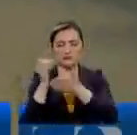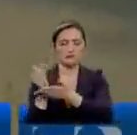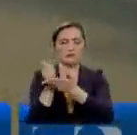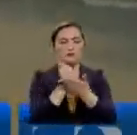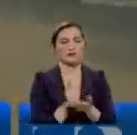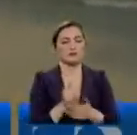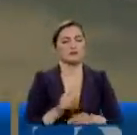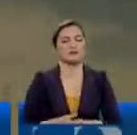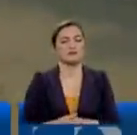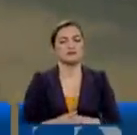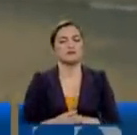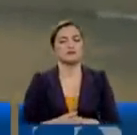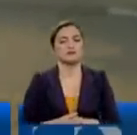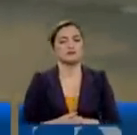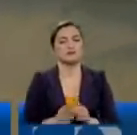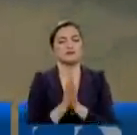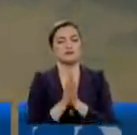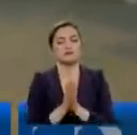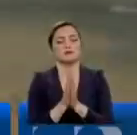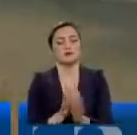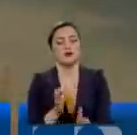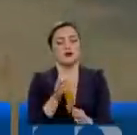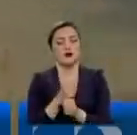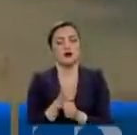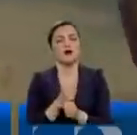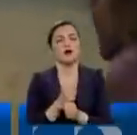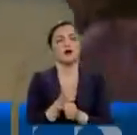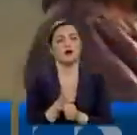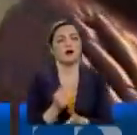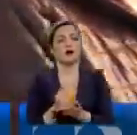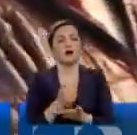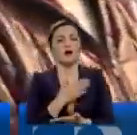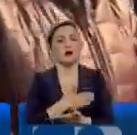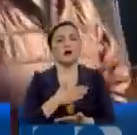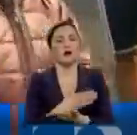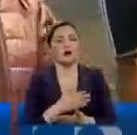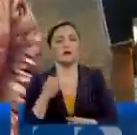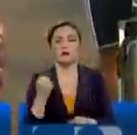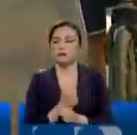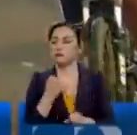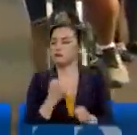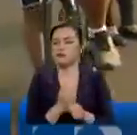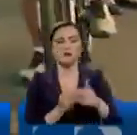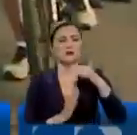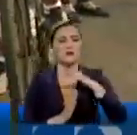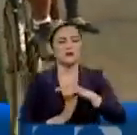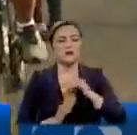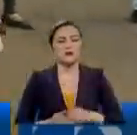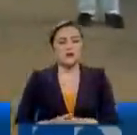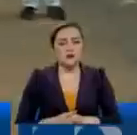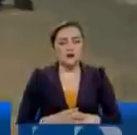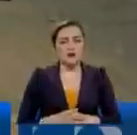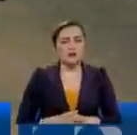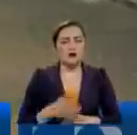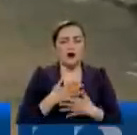ayudándonos a nosotros. Lo único que pedimos es seguridad y que nos ayuden, por favor, a que trabajemos en paz y que estemos